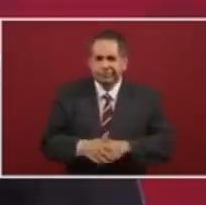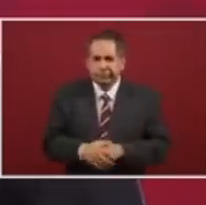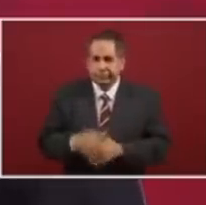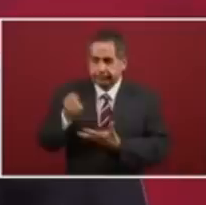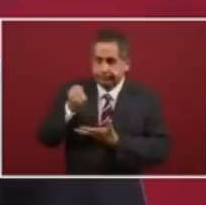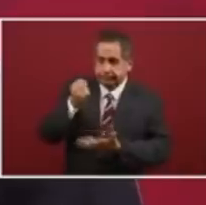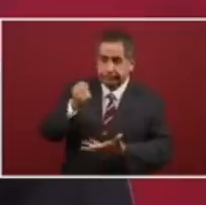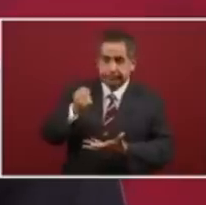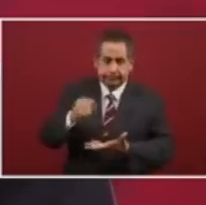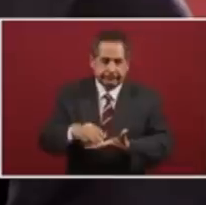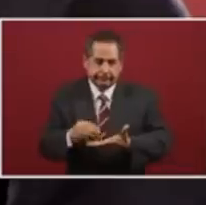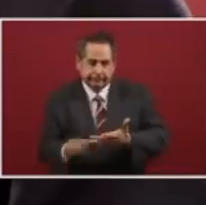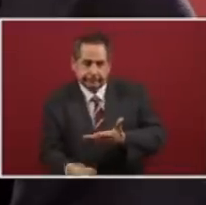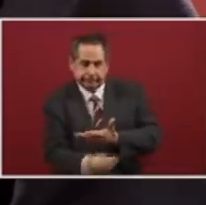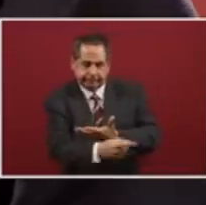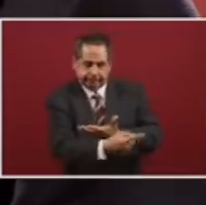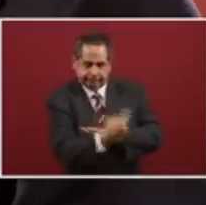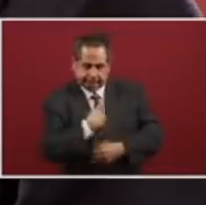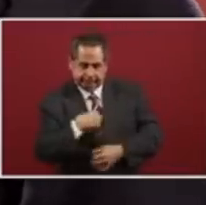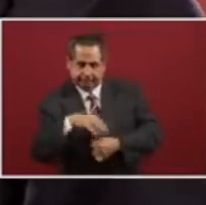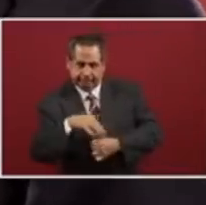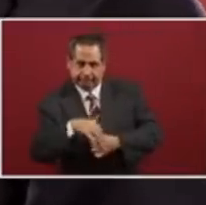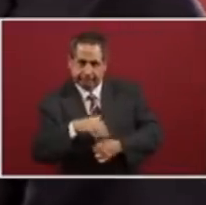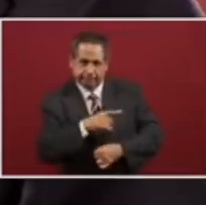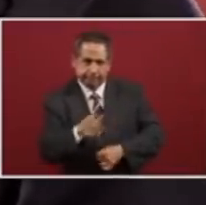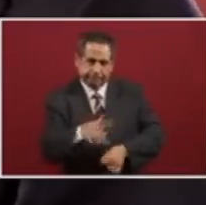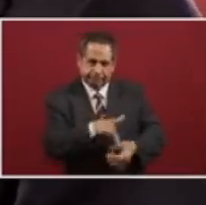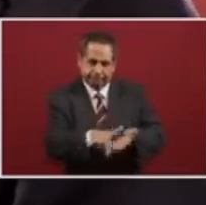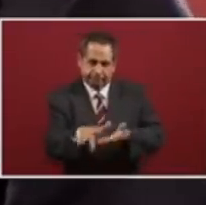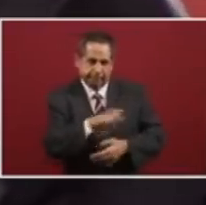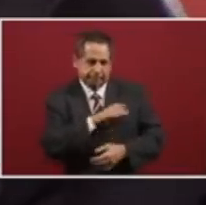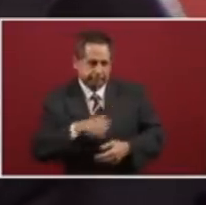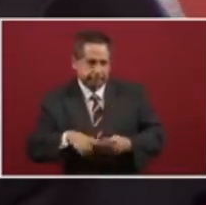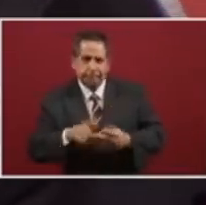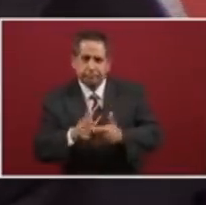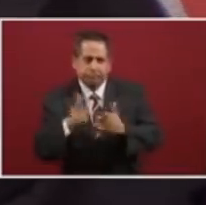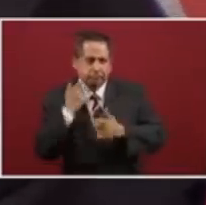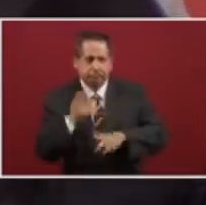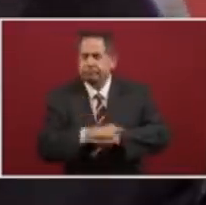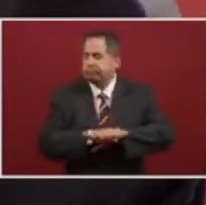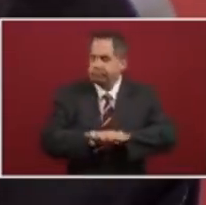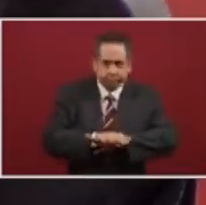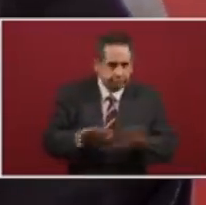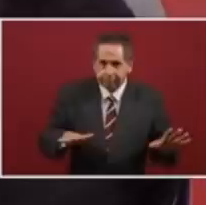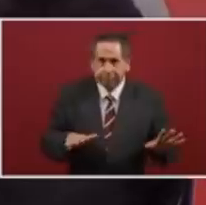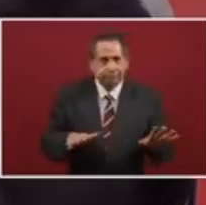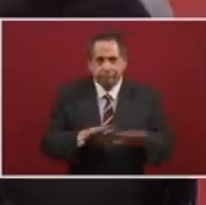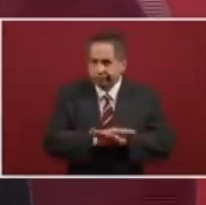para favorecer a candidatos a partidos qué